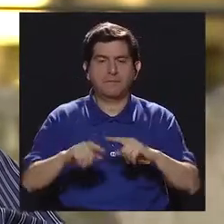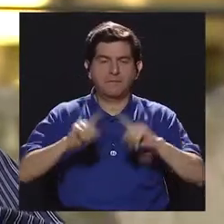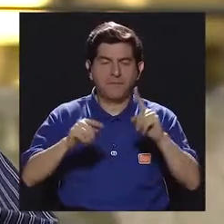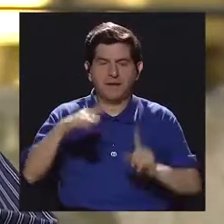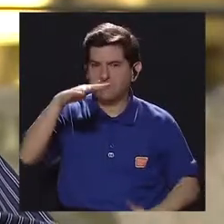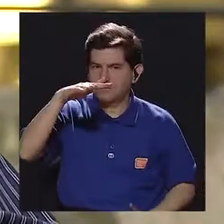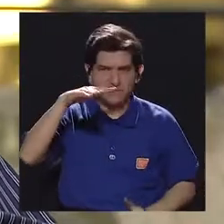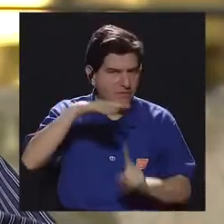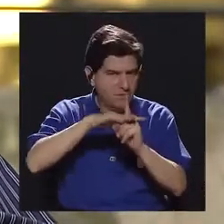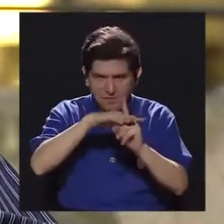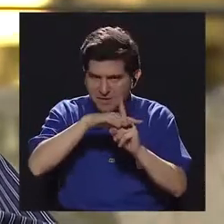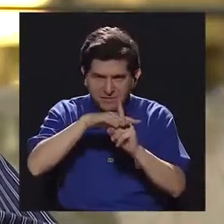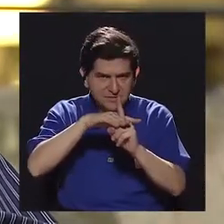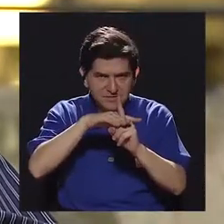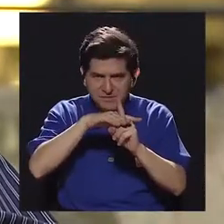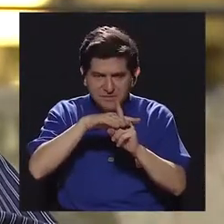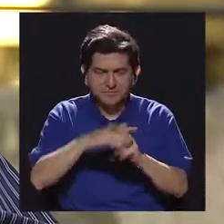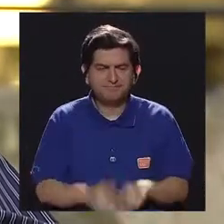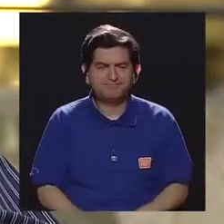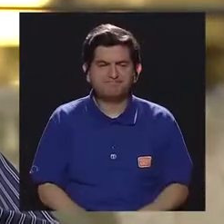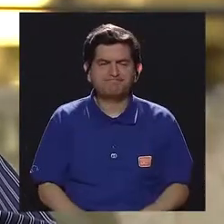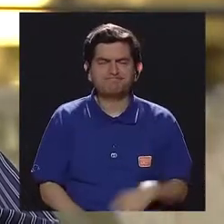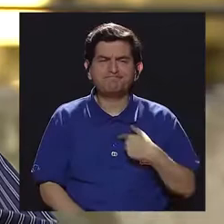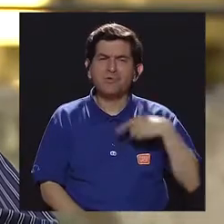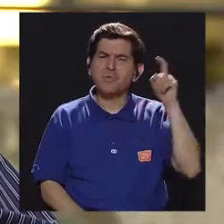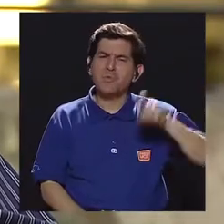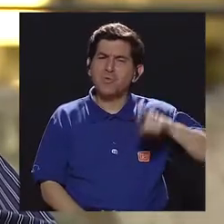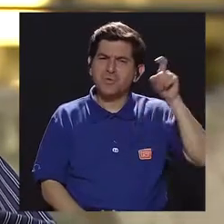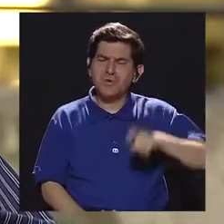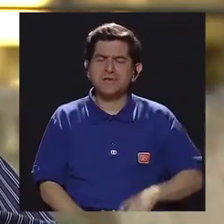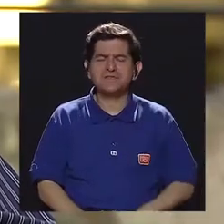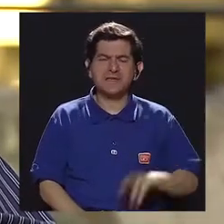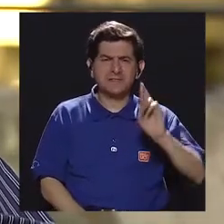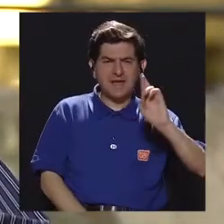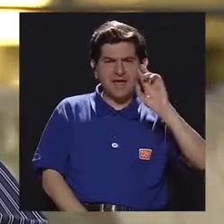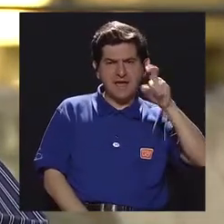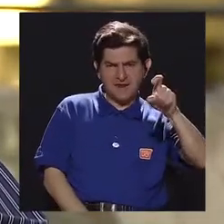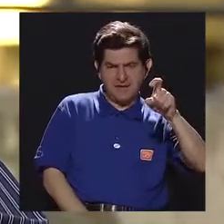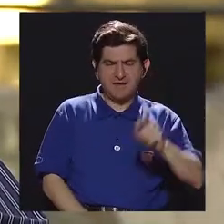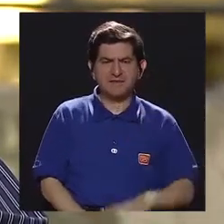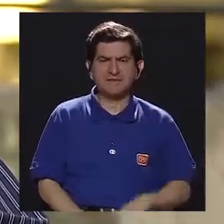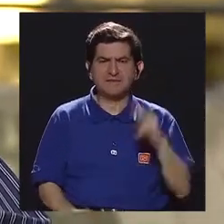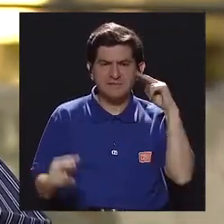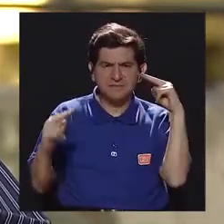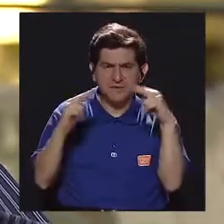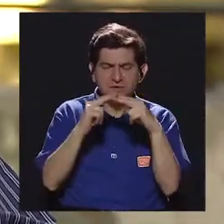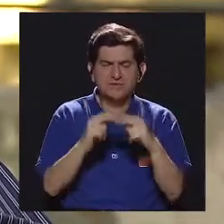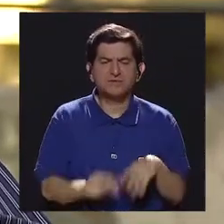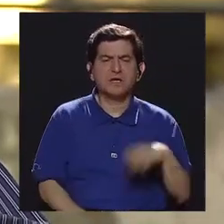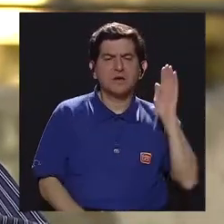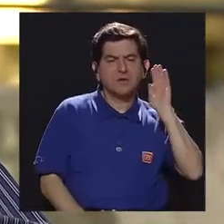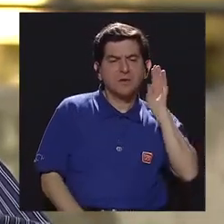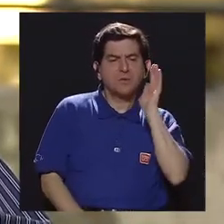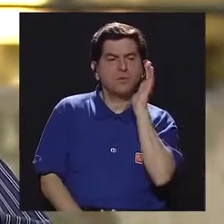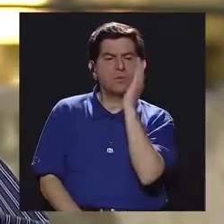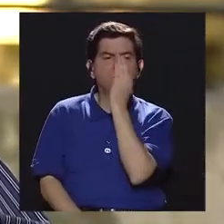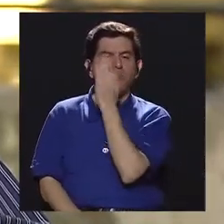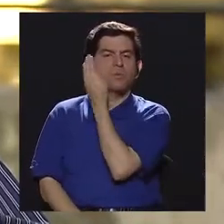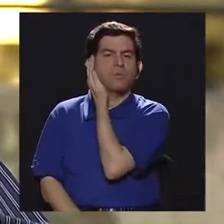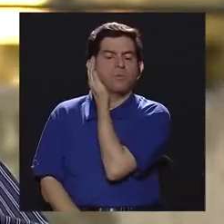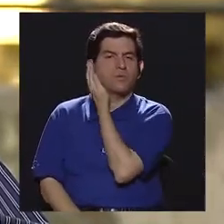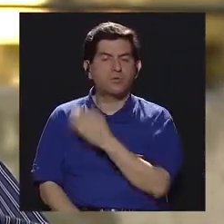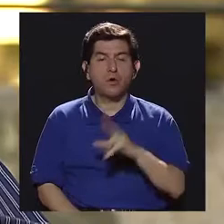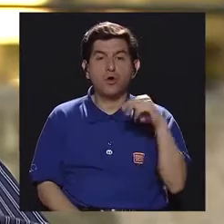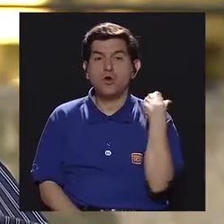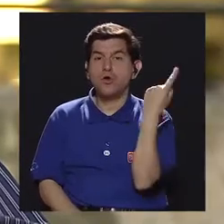si no salen, de todas formas uno debiera de tomarse una radiografía de las que se conocen como panorámicas, porque